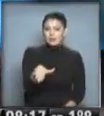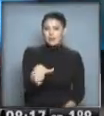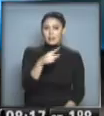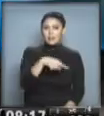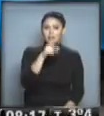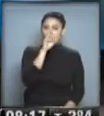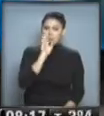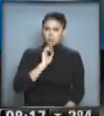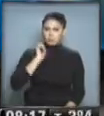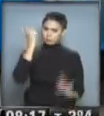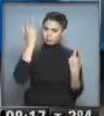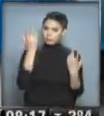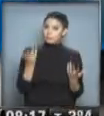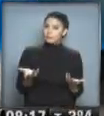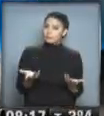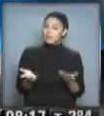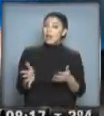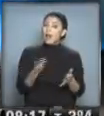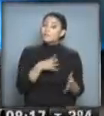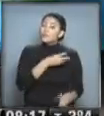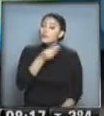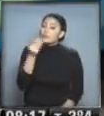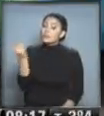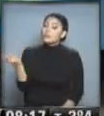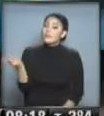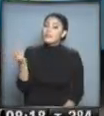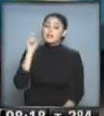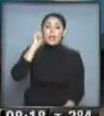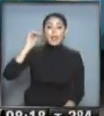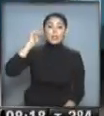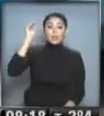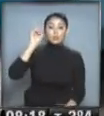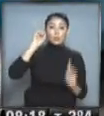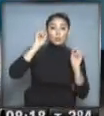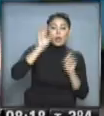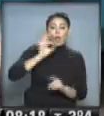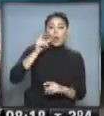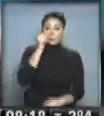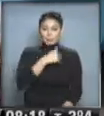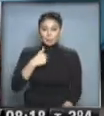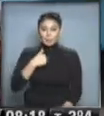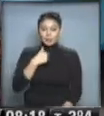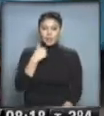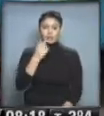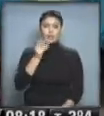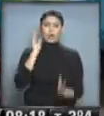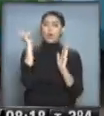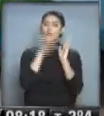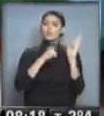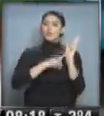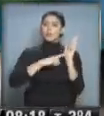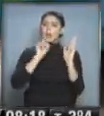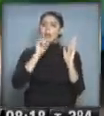no obedecen lo que pasa es que muchas veces los propios adultos sean padres son maestros no sostienen las normas no